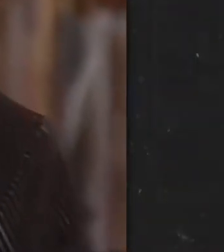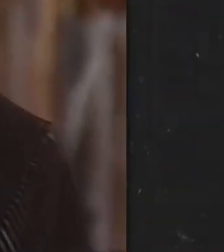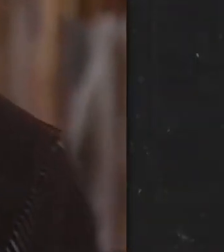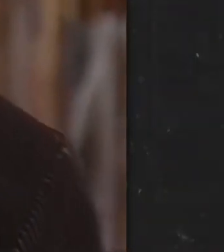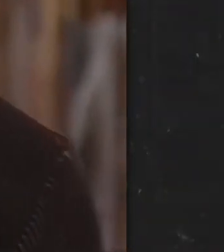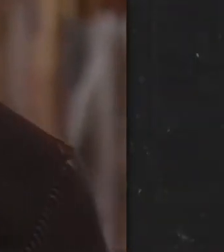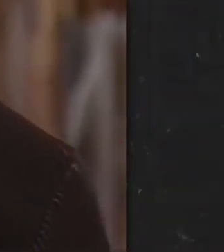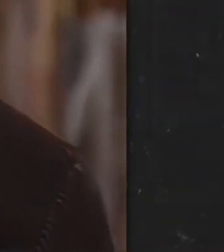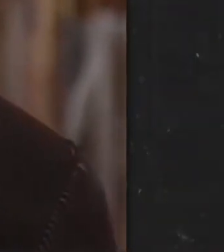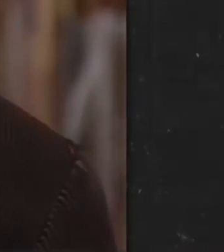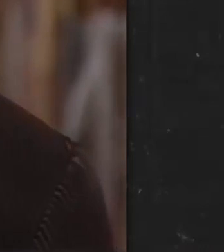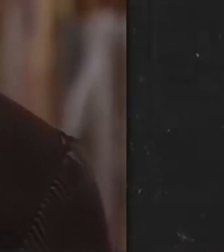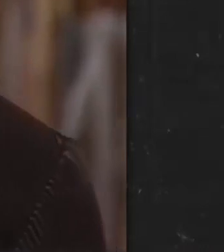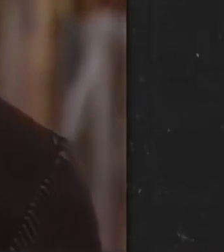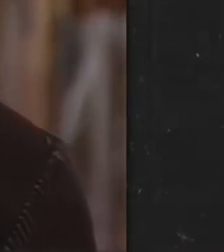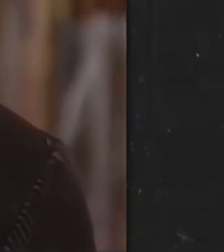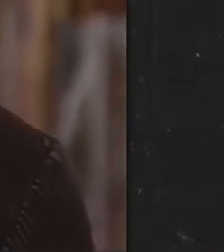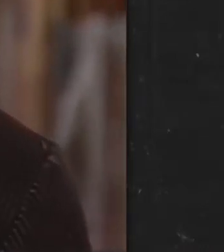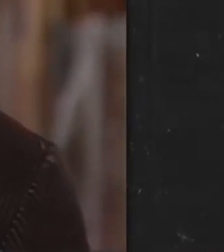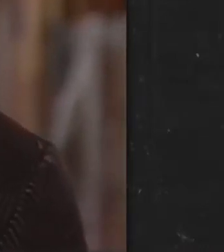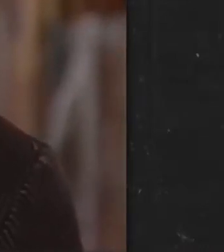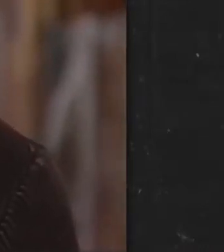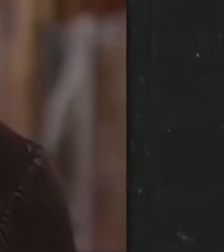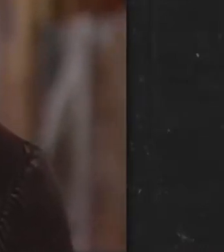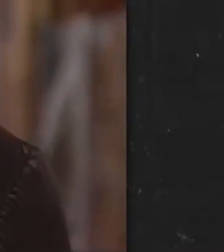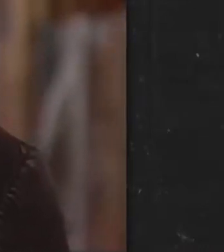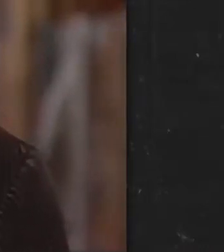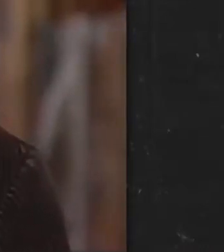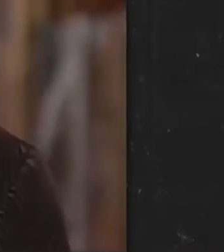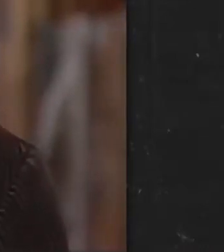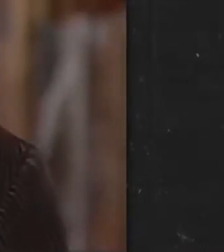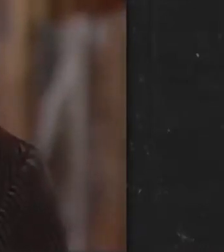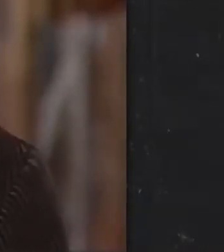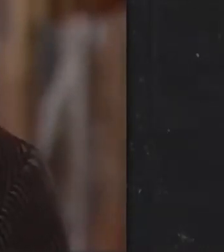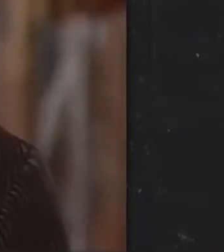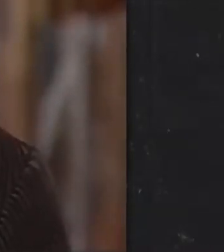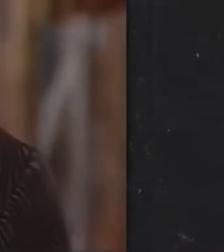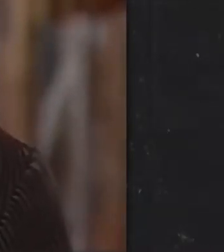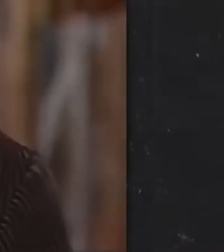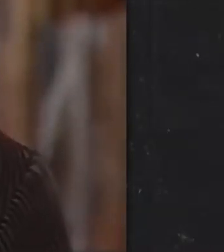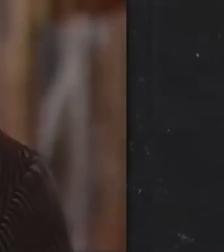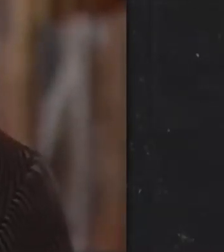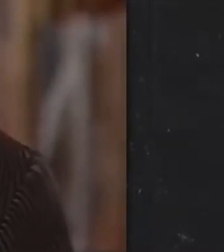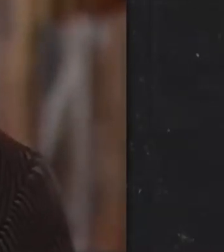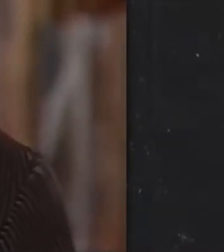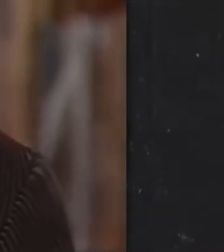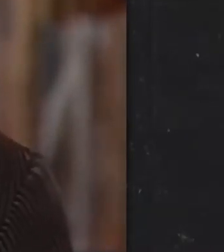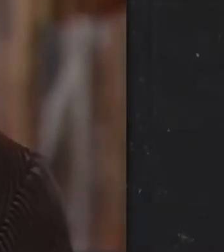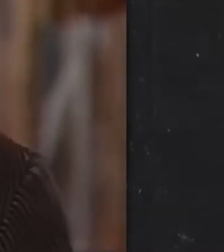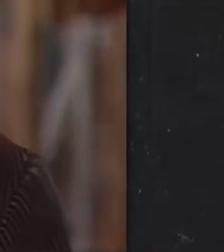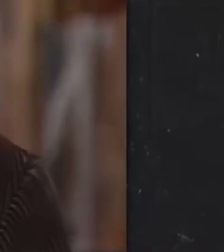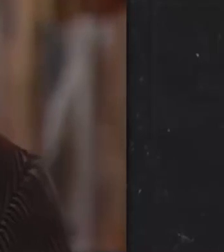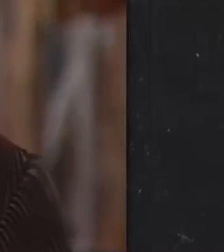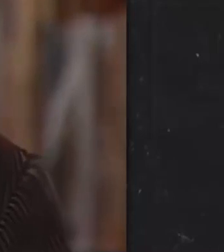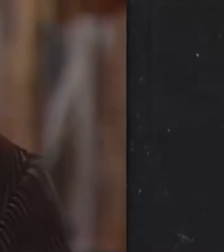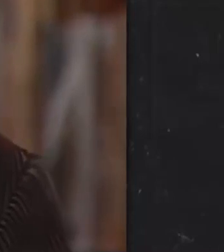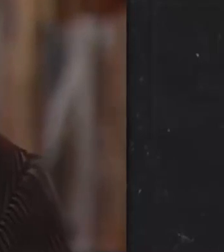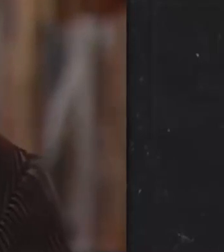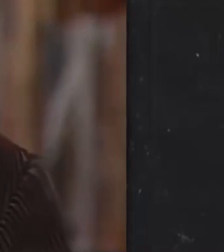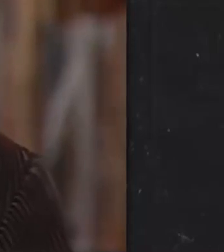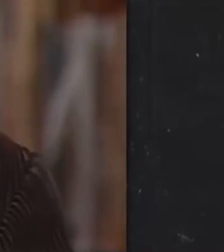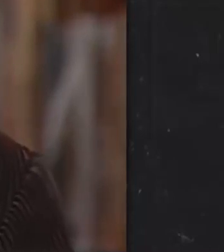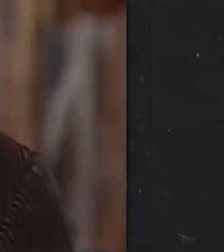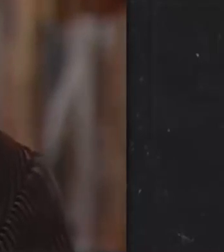nunca nunca tanta emoción como cuando cuando vienen los olimareños y la cantaron en el